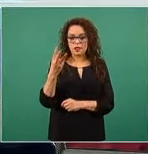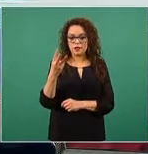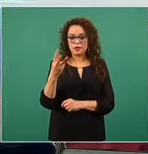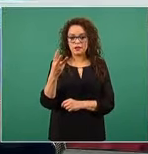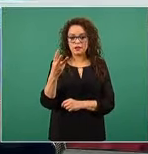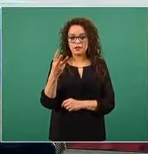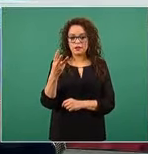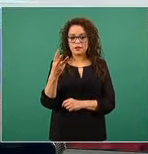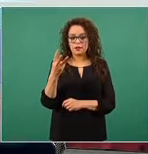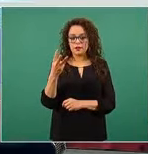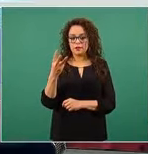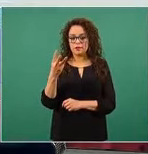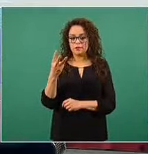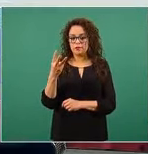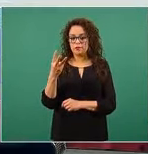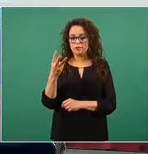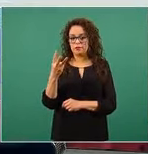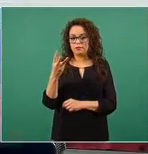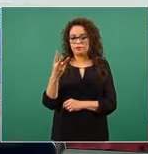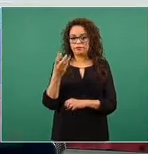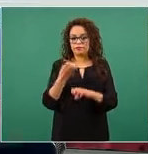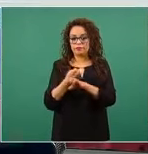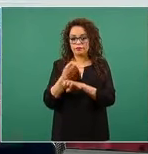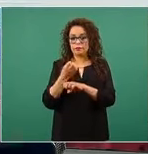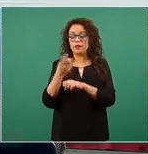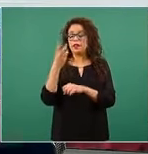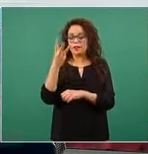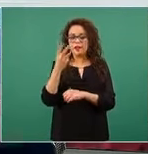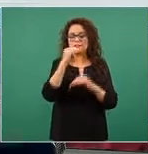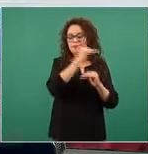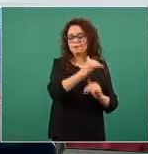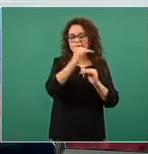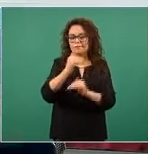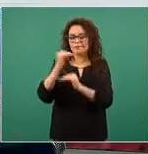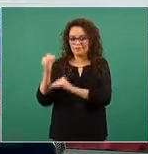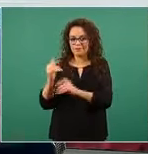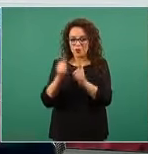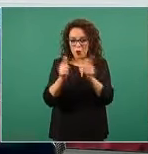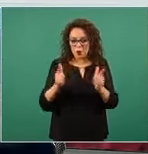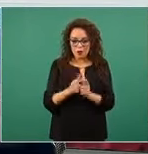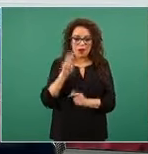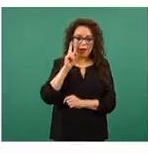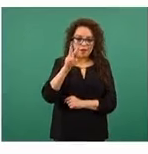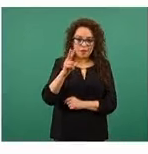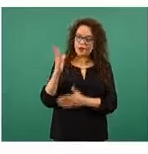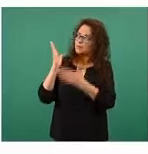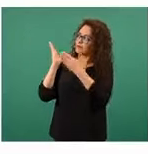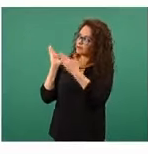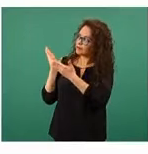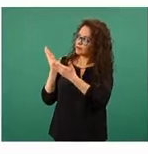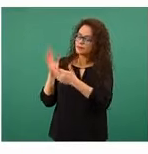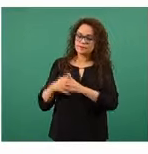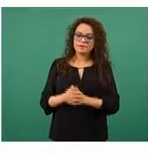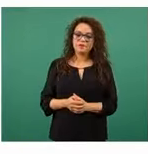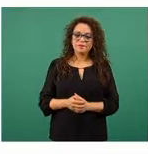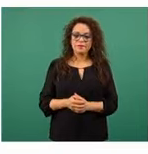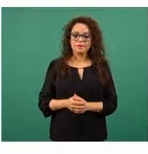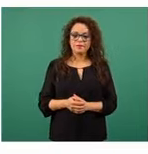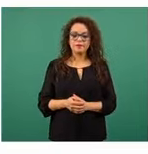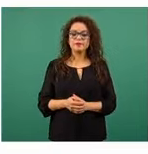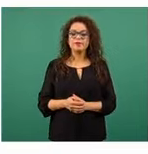poblaciones que están en proceso de vacunación. Aquí vemos a las personas trabajadoras del sistema de salud,